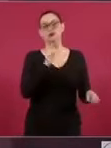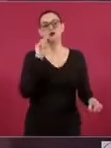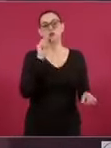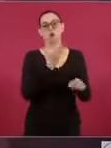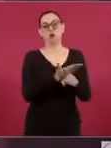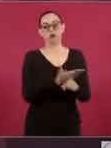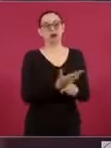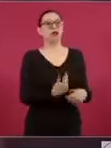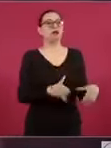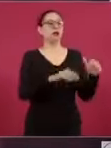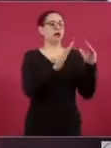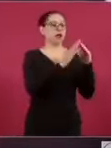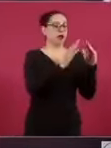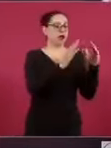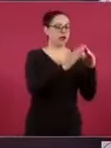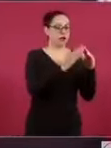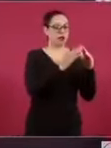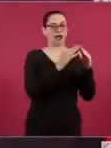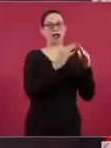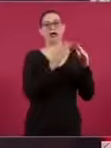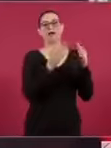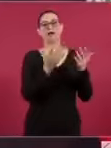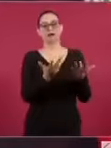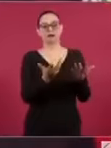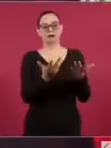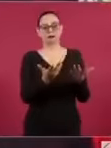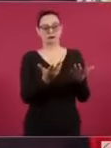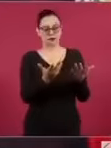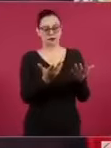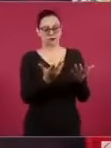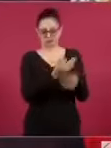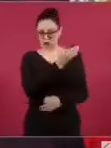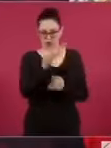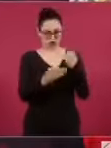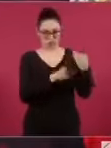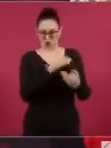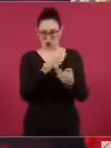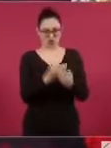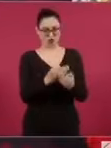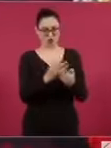o sea, las casas, pero legales,